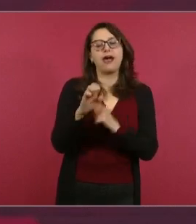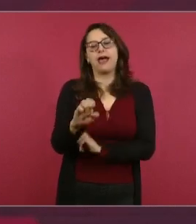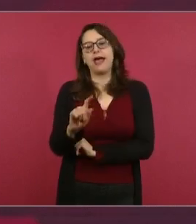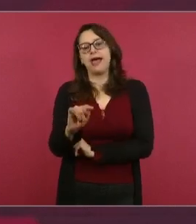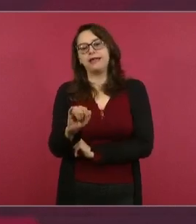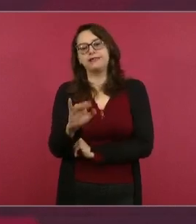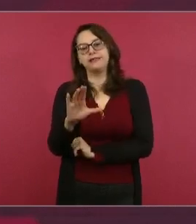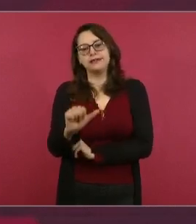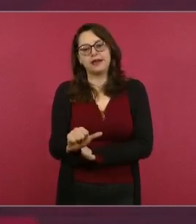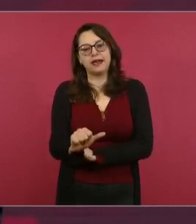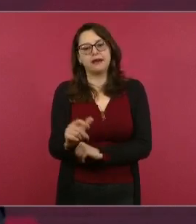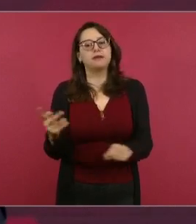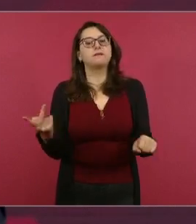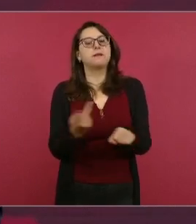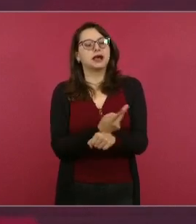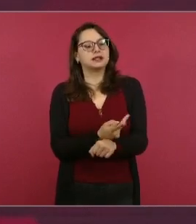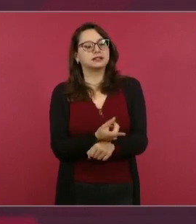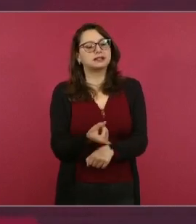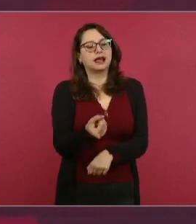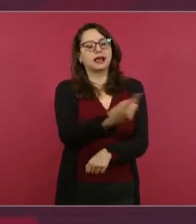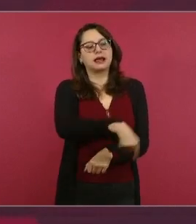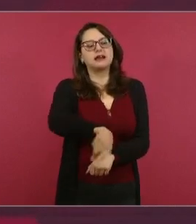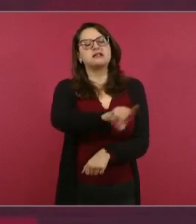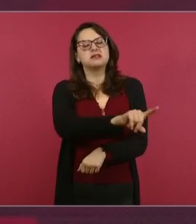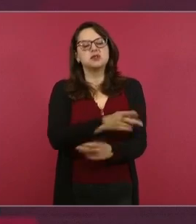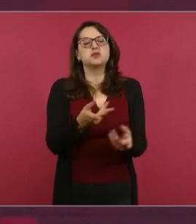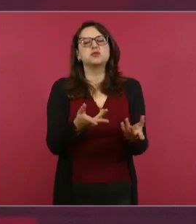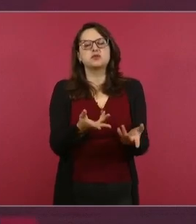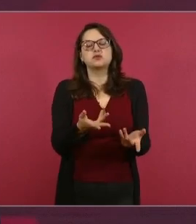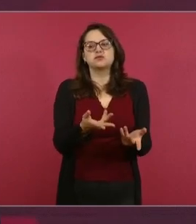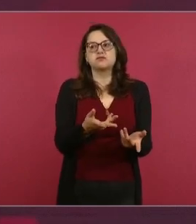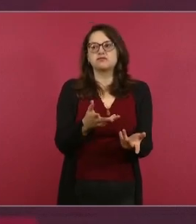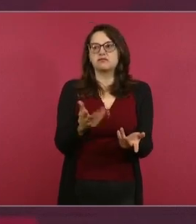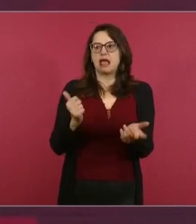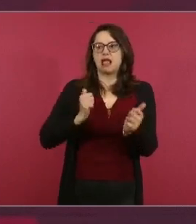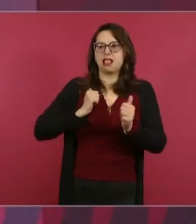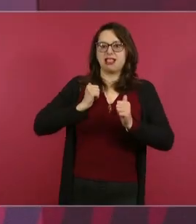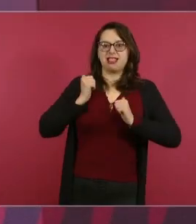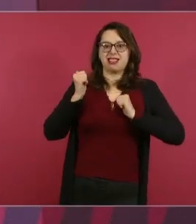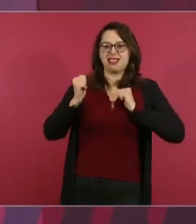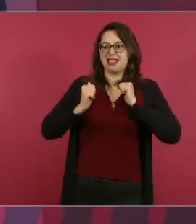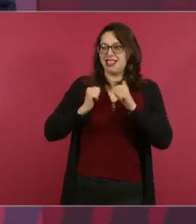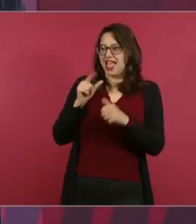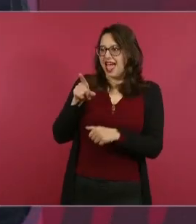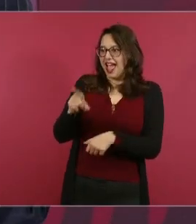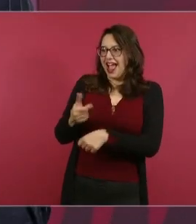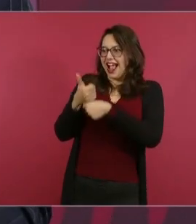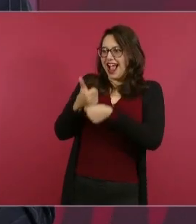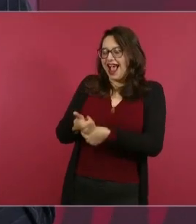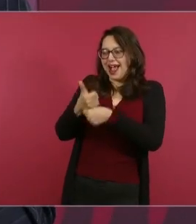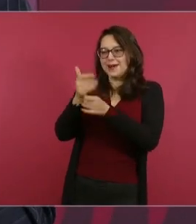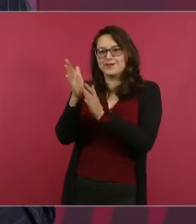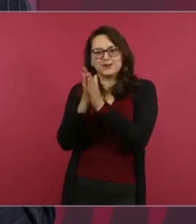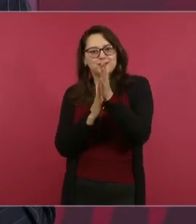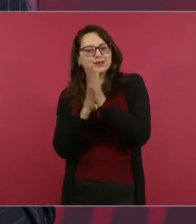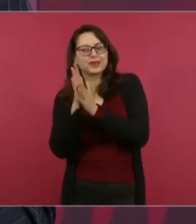desgracia de la gente, el sufrimiento del pueblo, una tragedia como la de Acapulco,